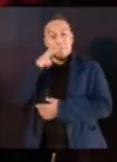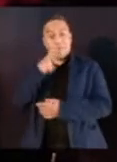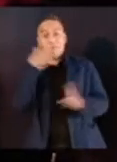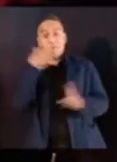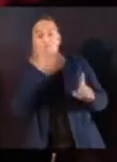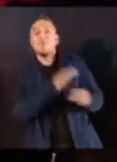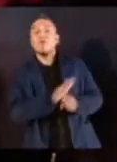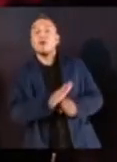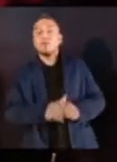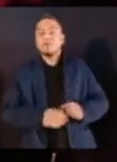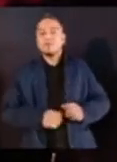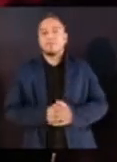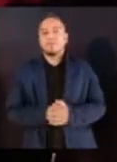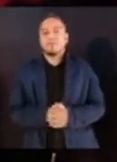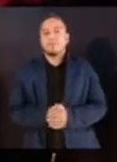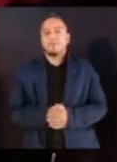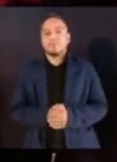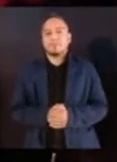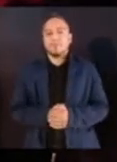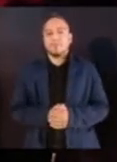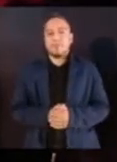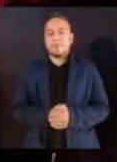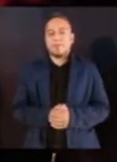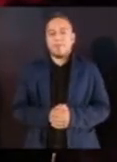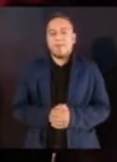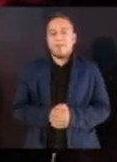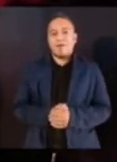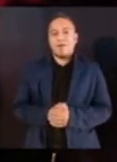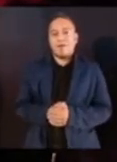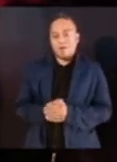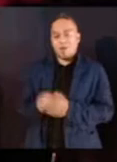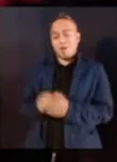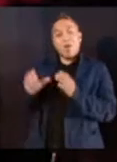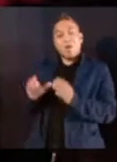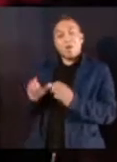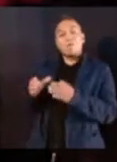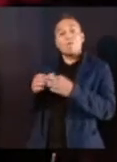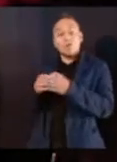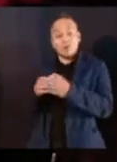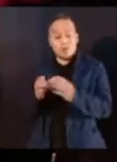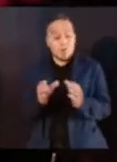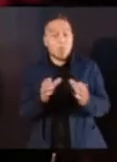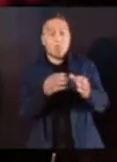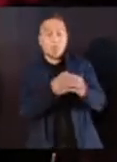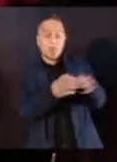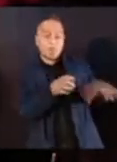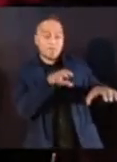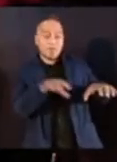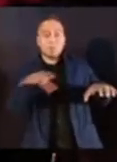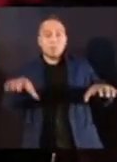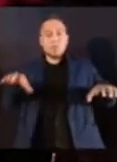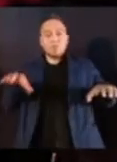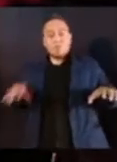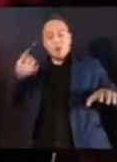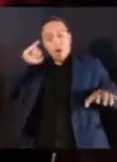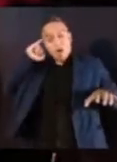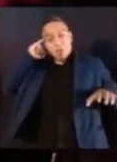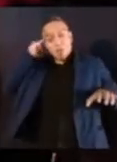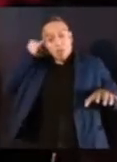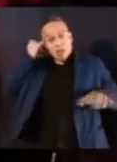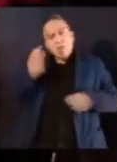de incluir a las comunidades locales, a las comunidades originarias, dentro de